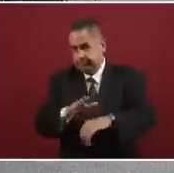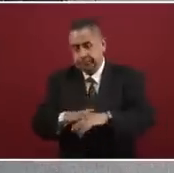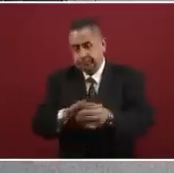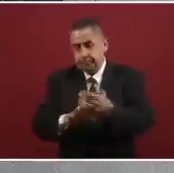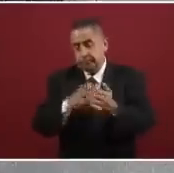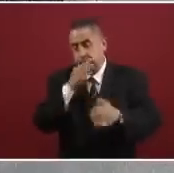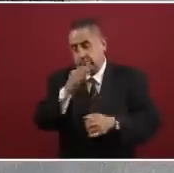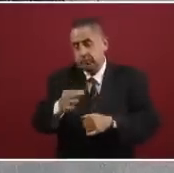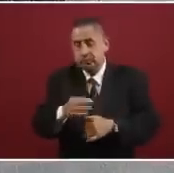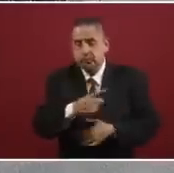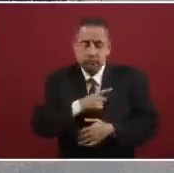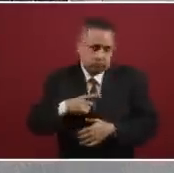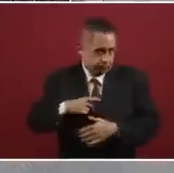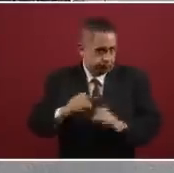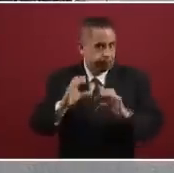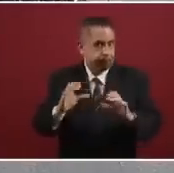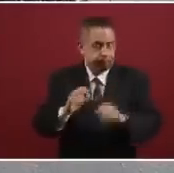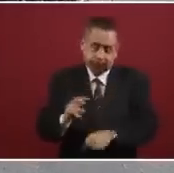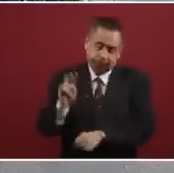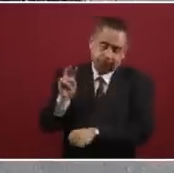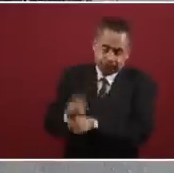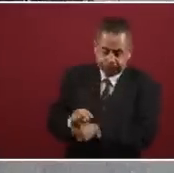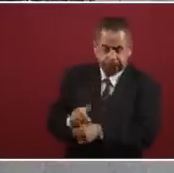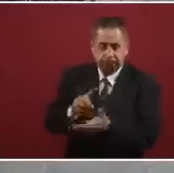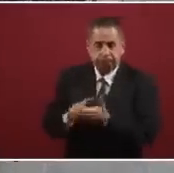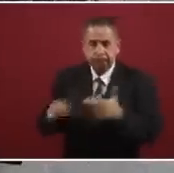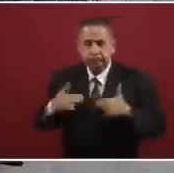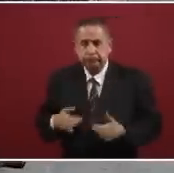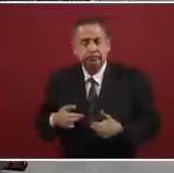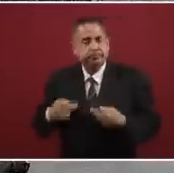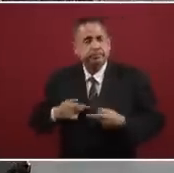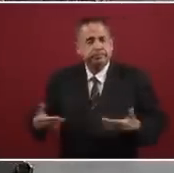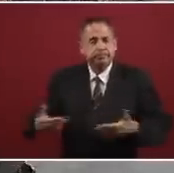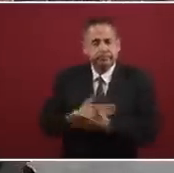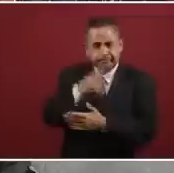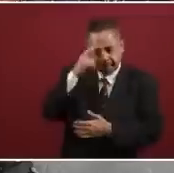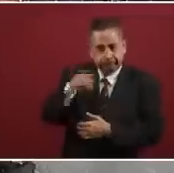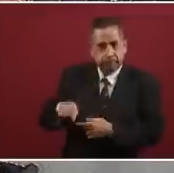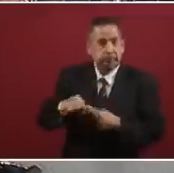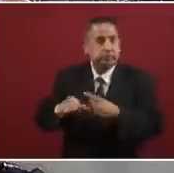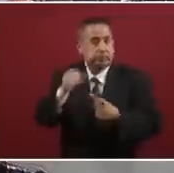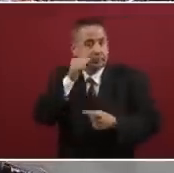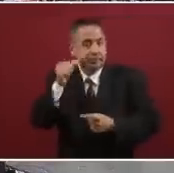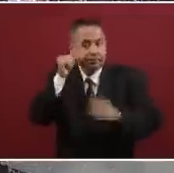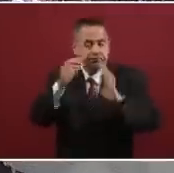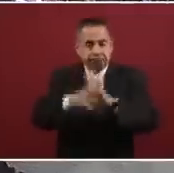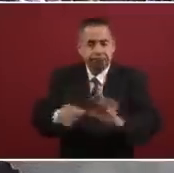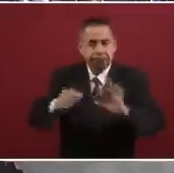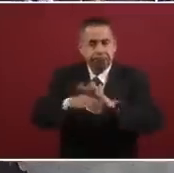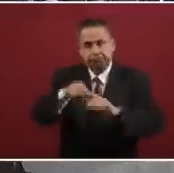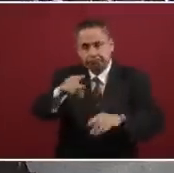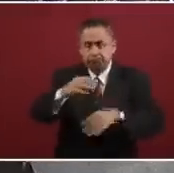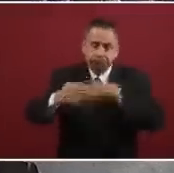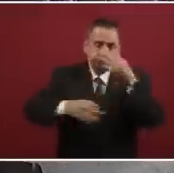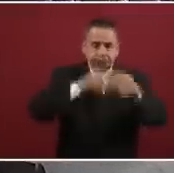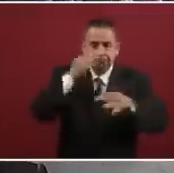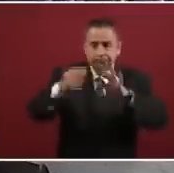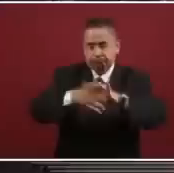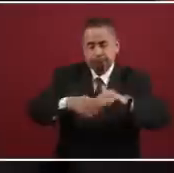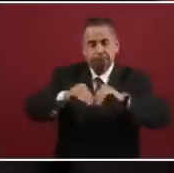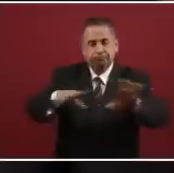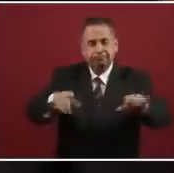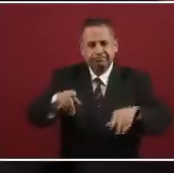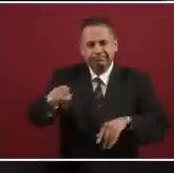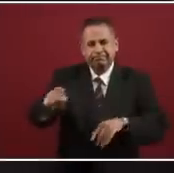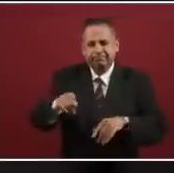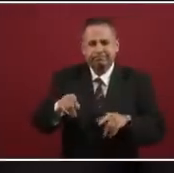usted que hay que velar por los derechos humanos de los citadinos. Ayer fue un tema en su mensaje de la